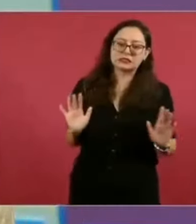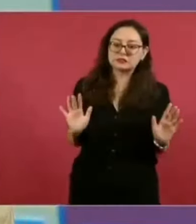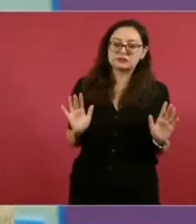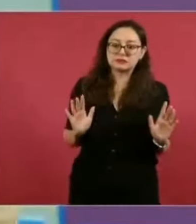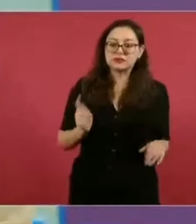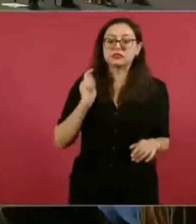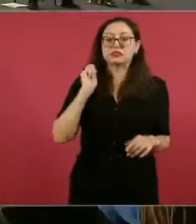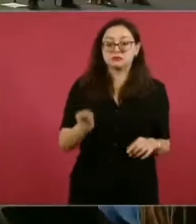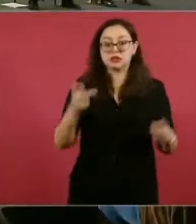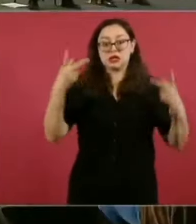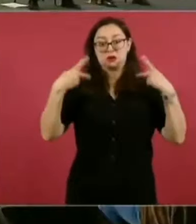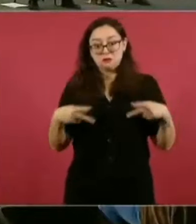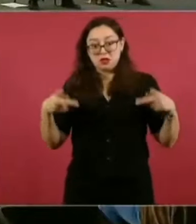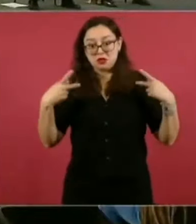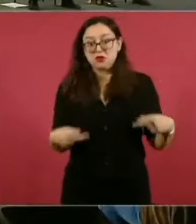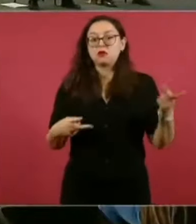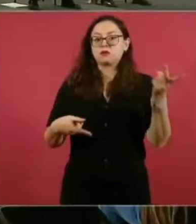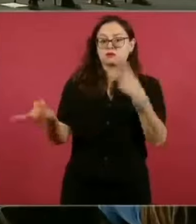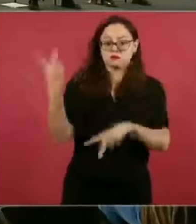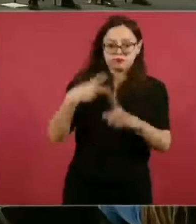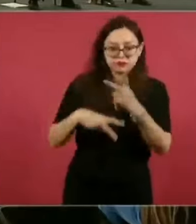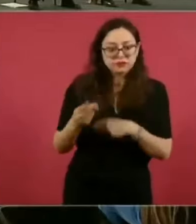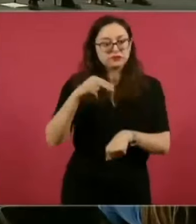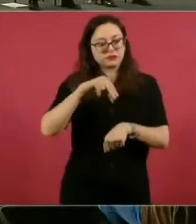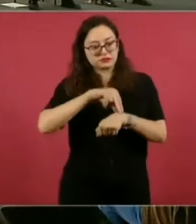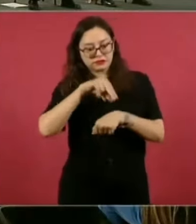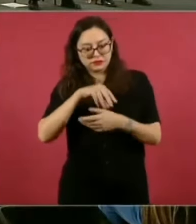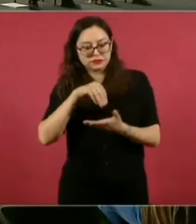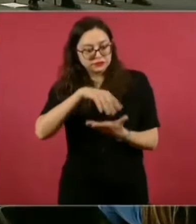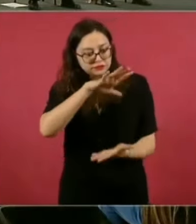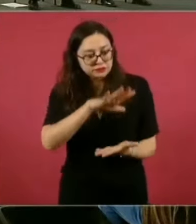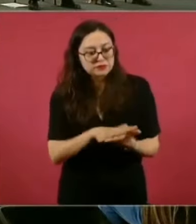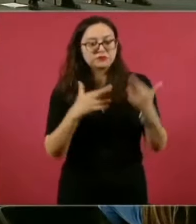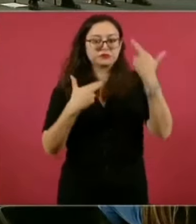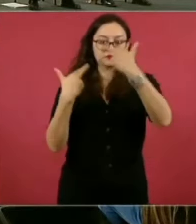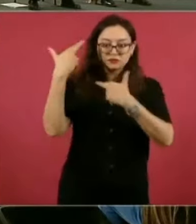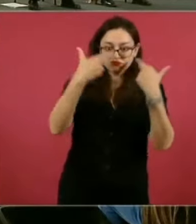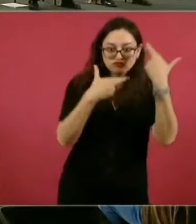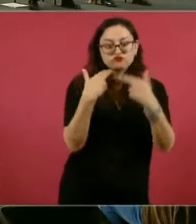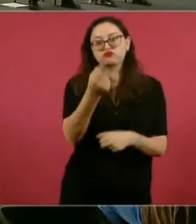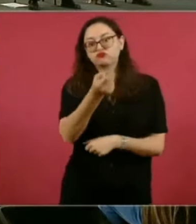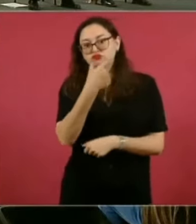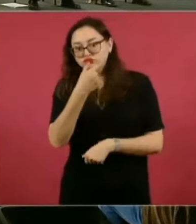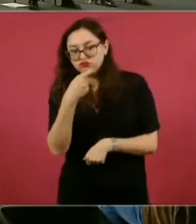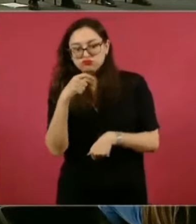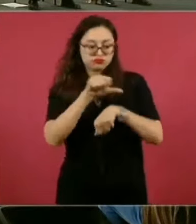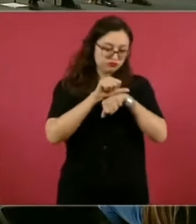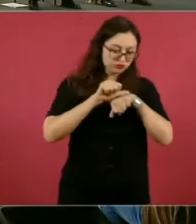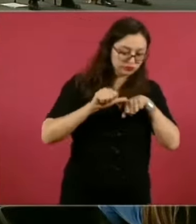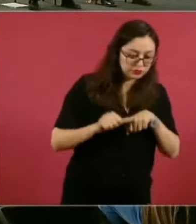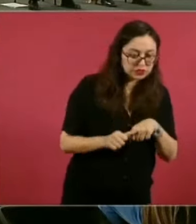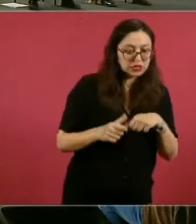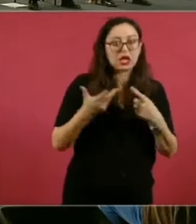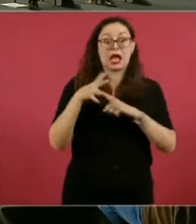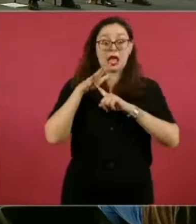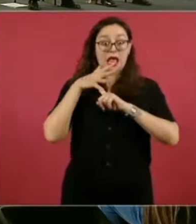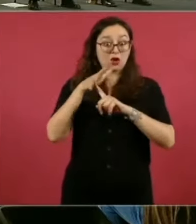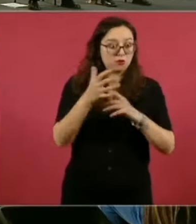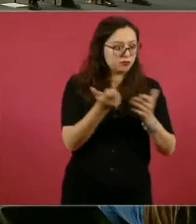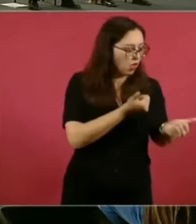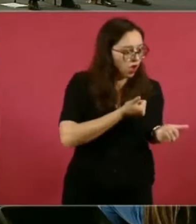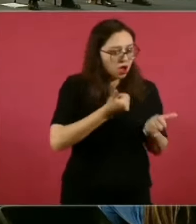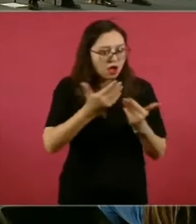sus medicamentos, una consulta, un estudio de laboratorio, un estudio de imagen, una cirugía, un traslado en helicóptero